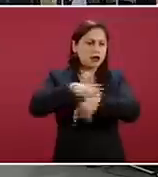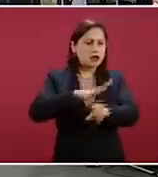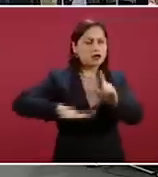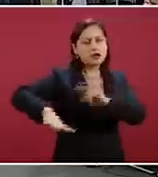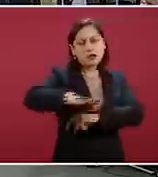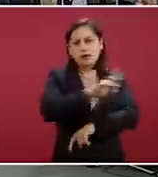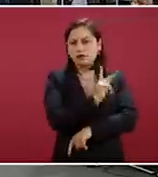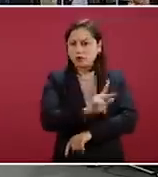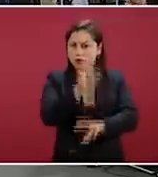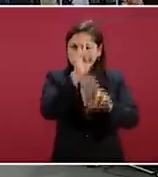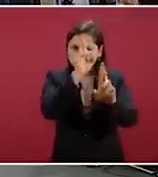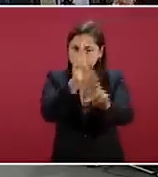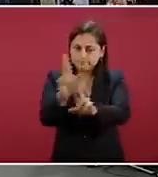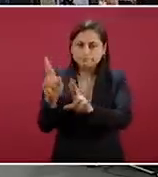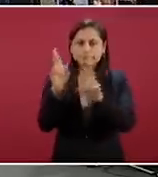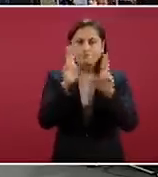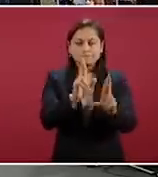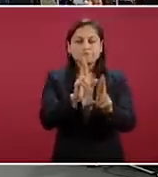estés aquí,